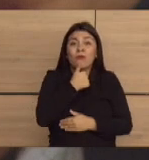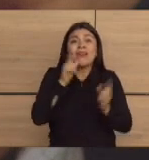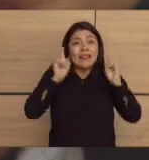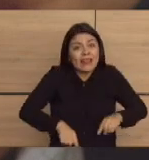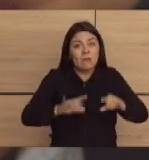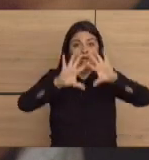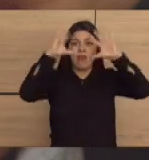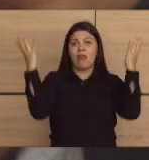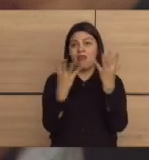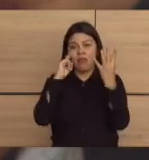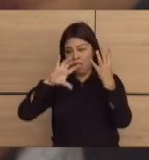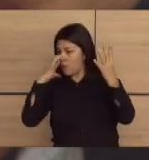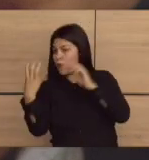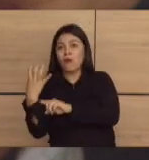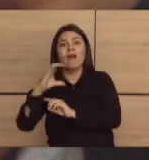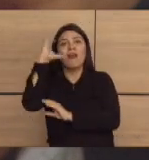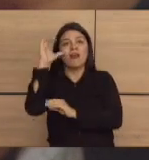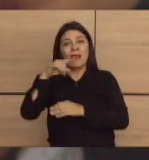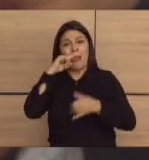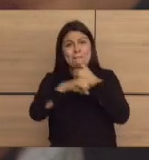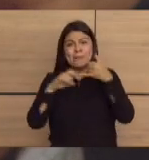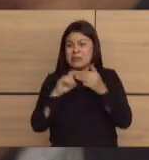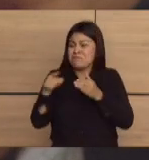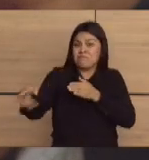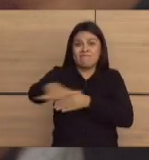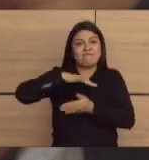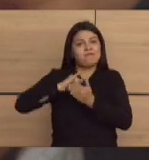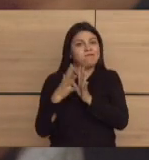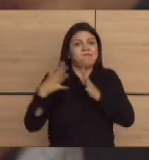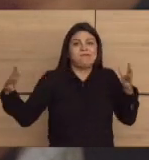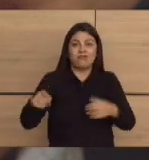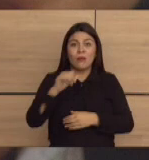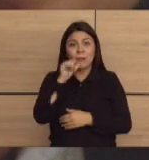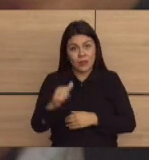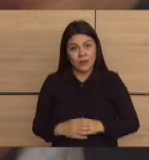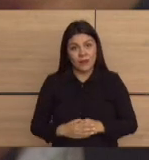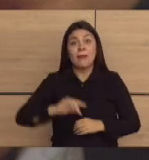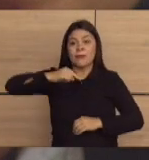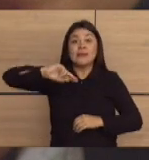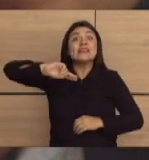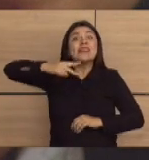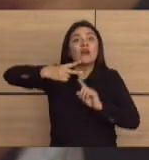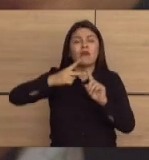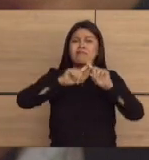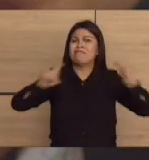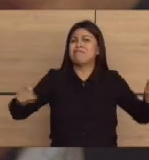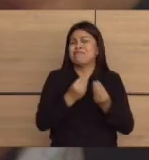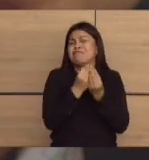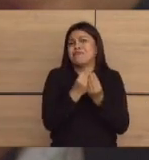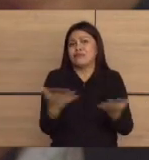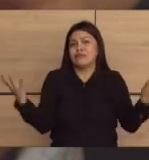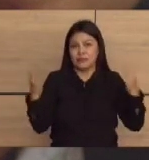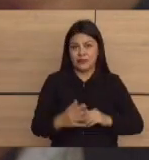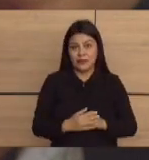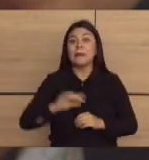continental o un poco más está en la región amazónica, que tenemos además la segunda biodiversidad por kilómetro cuadrado más grande del mundo después